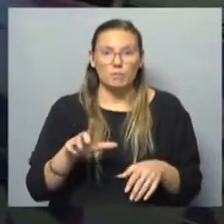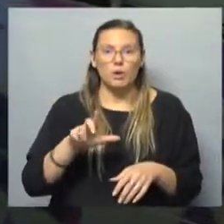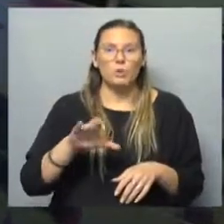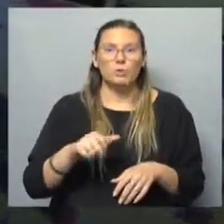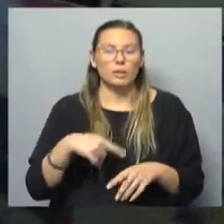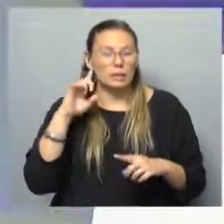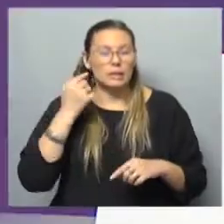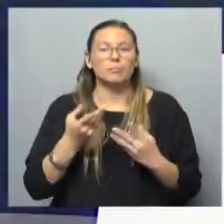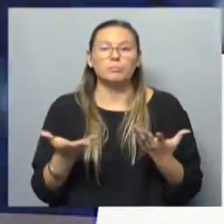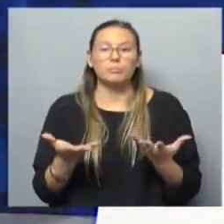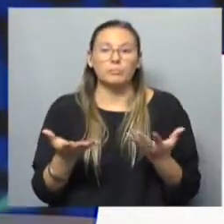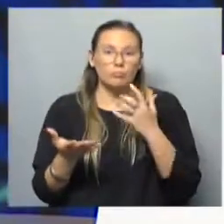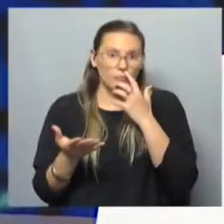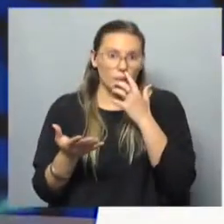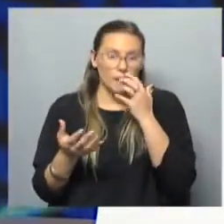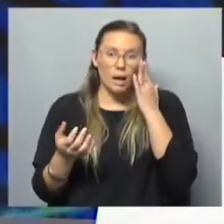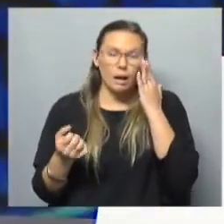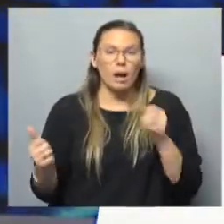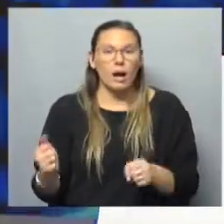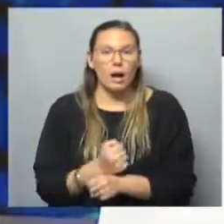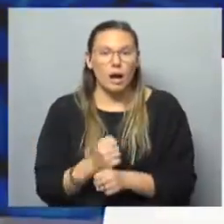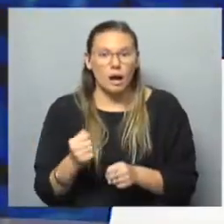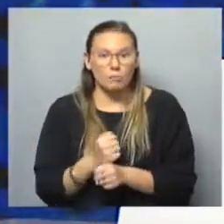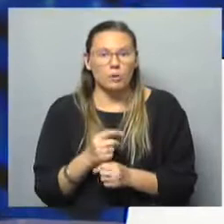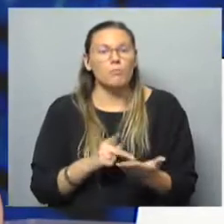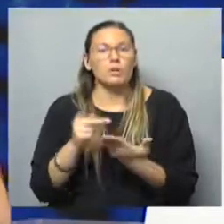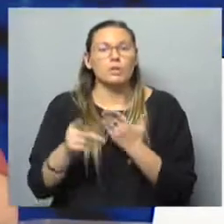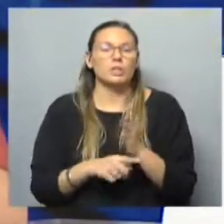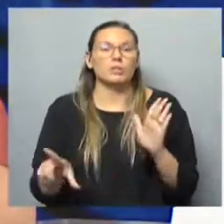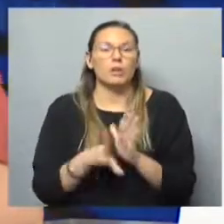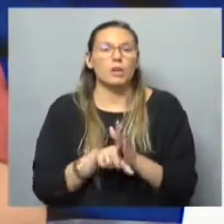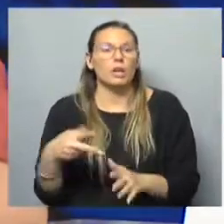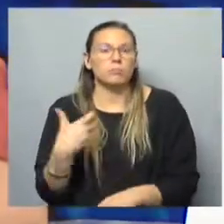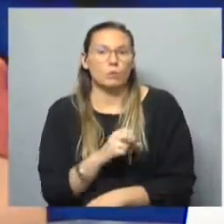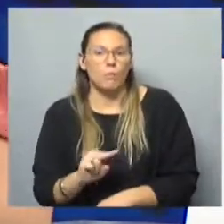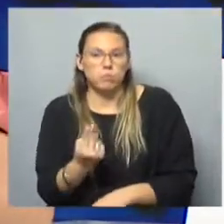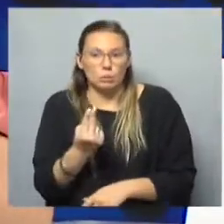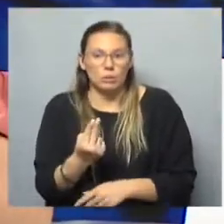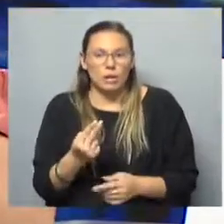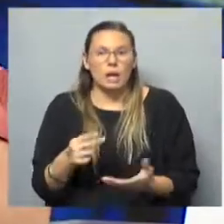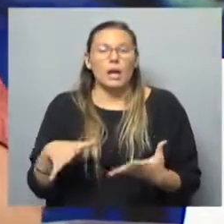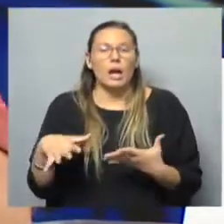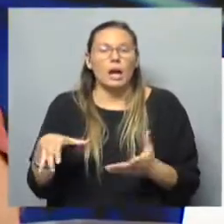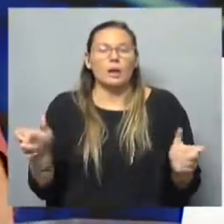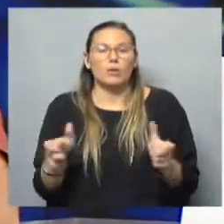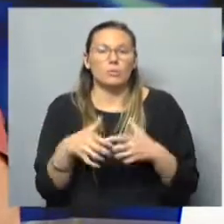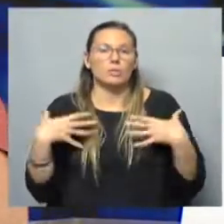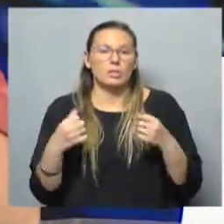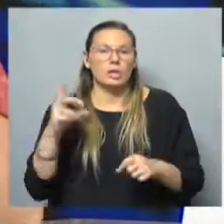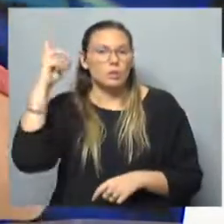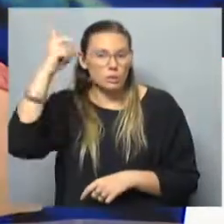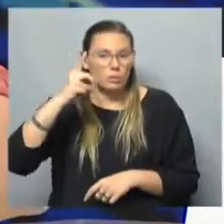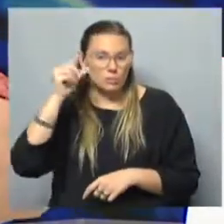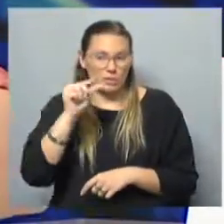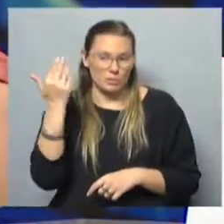como loca. Bueno, se aprobó el proyecto de ley de eutanasia en la Comisión de Salud de Diputados. Esa es como la gran noticia de hace